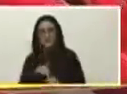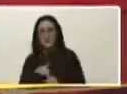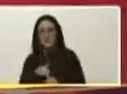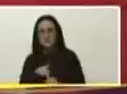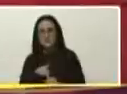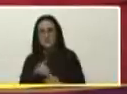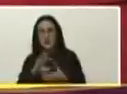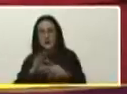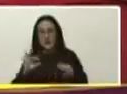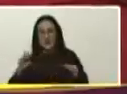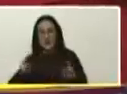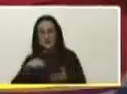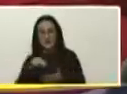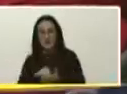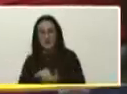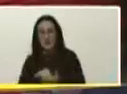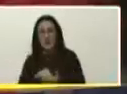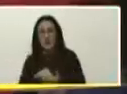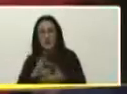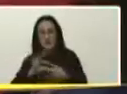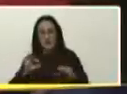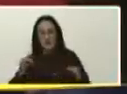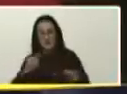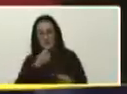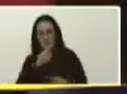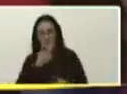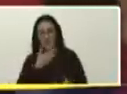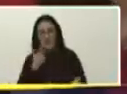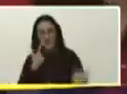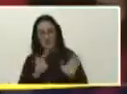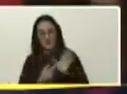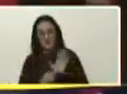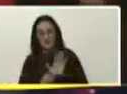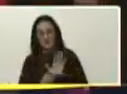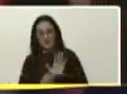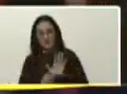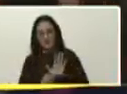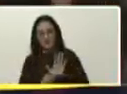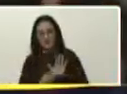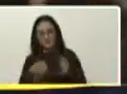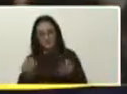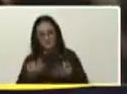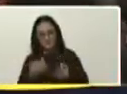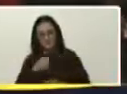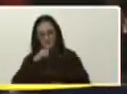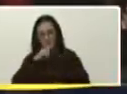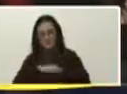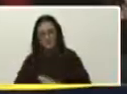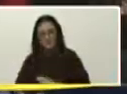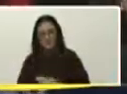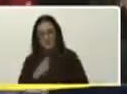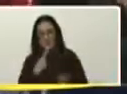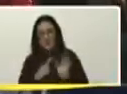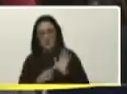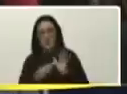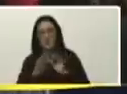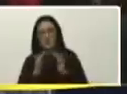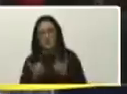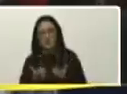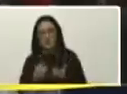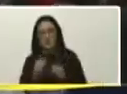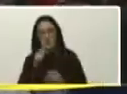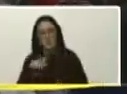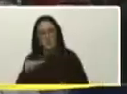y en cadena nacional, esta cadena bonita, necesaria, histórica, le digo al pueblo de